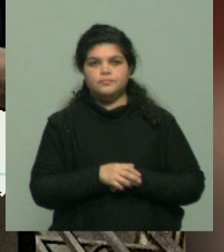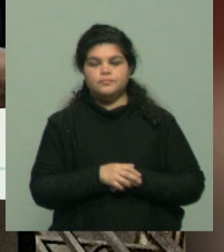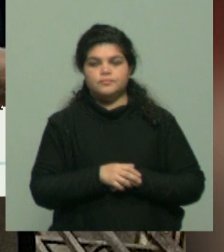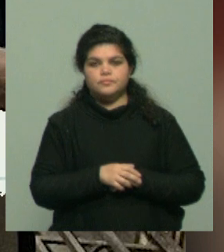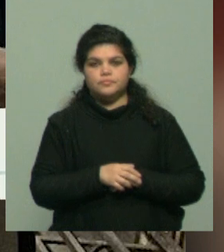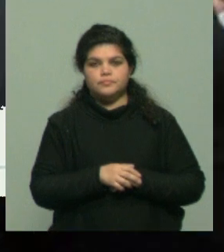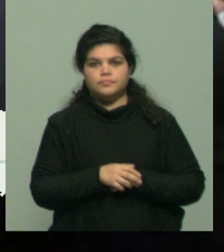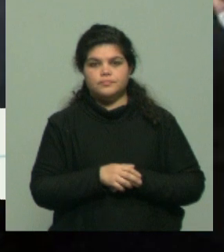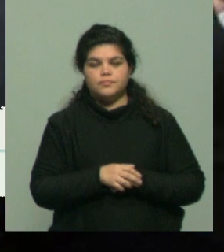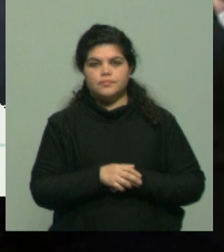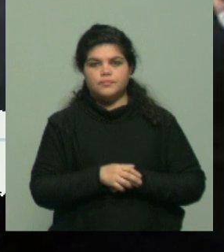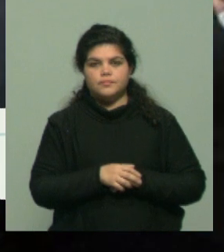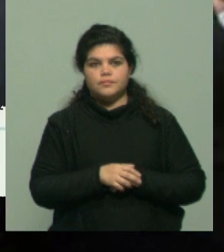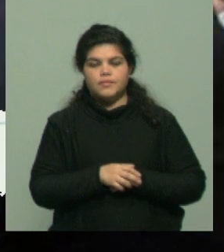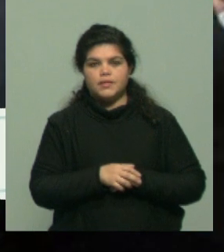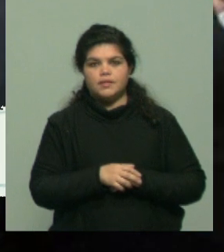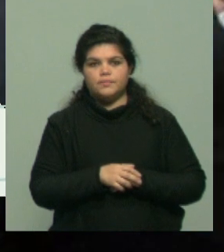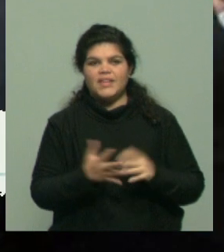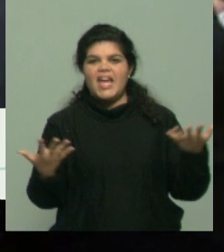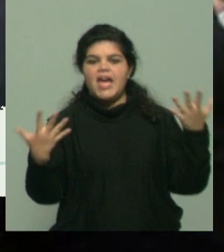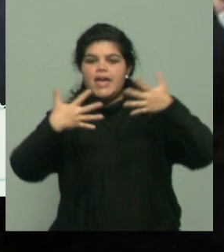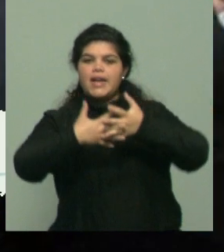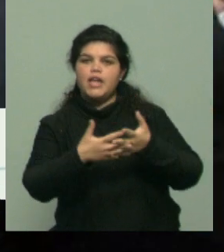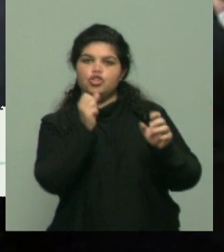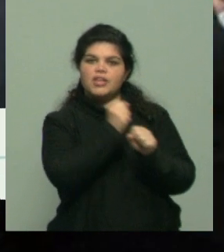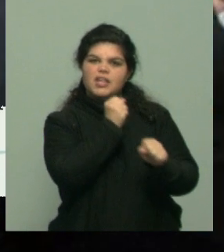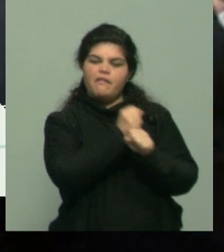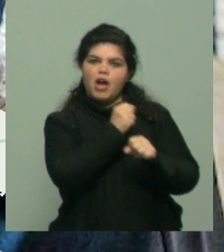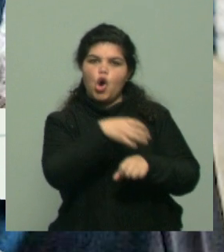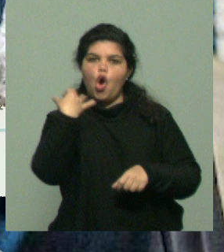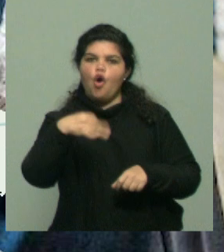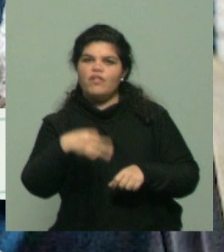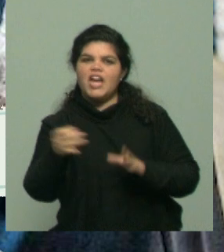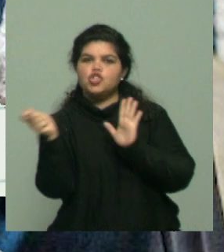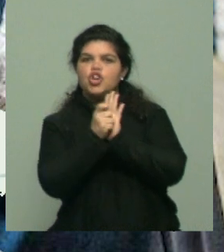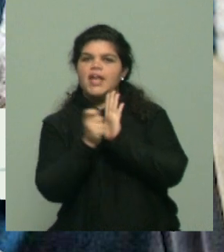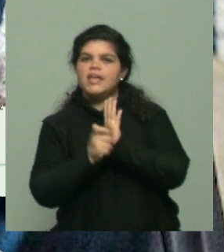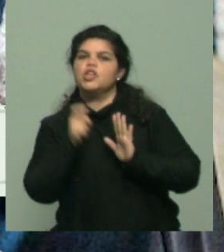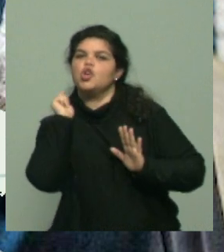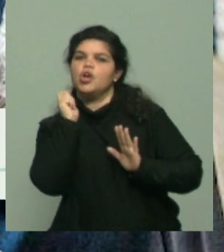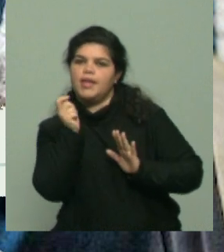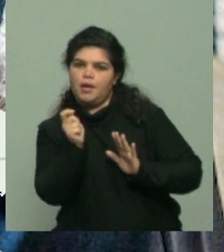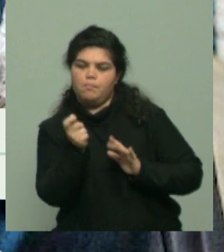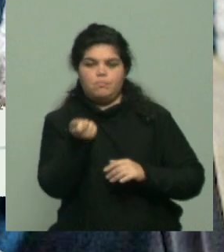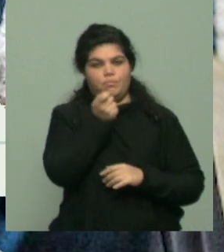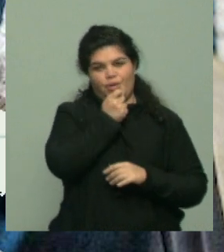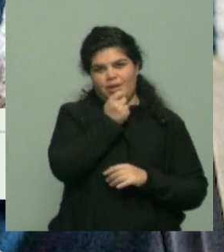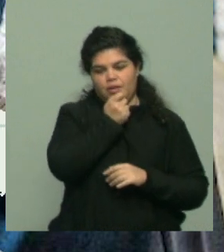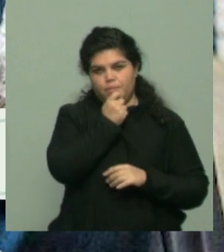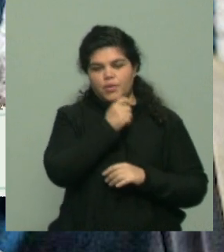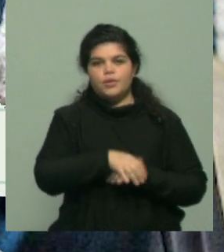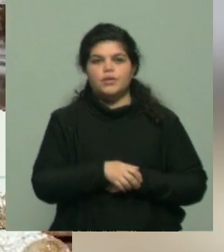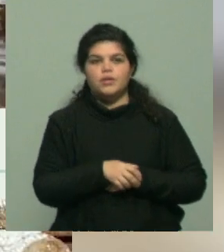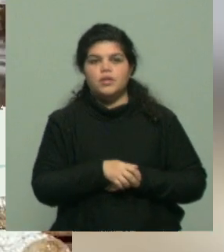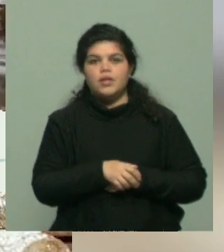de registrar las relaciones de trabajo en los casos de contrataciones a través de terceras empresas, como pueden ser desde